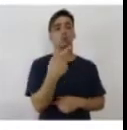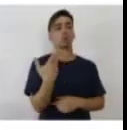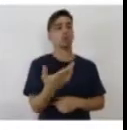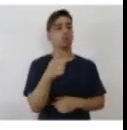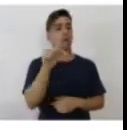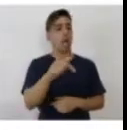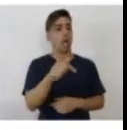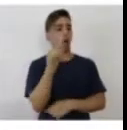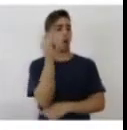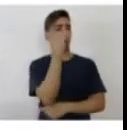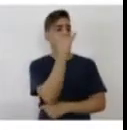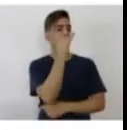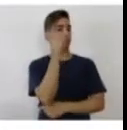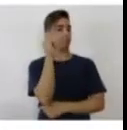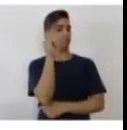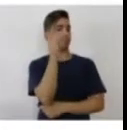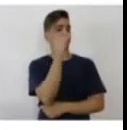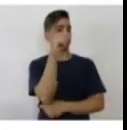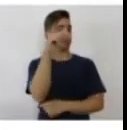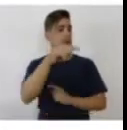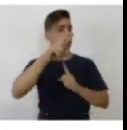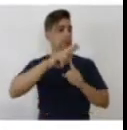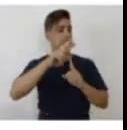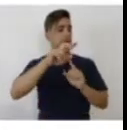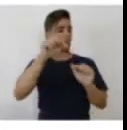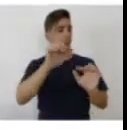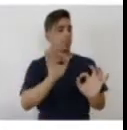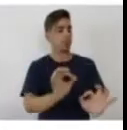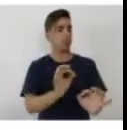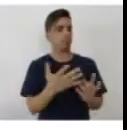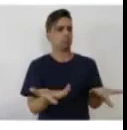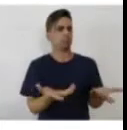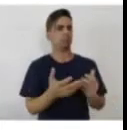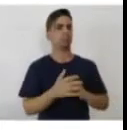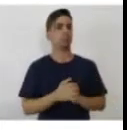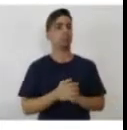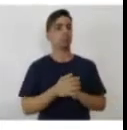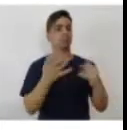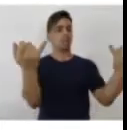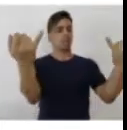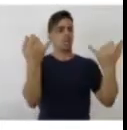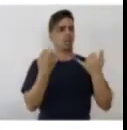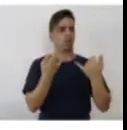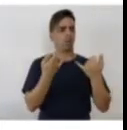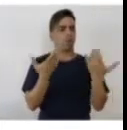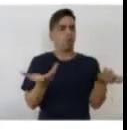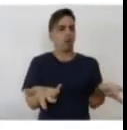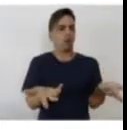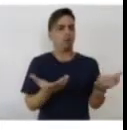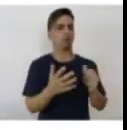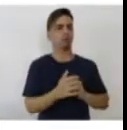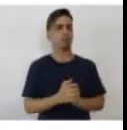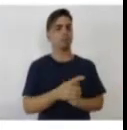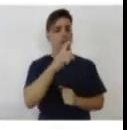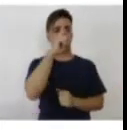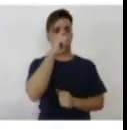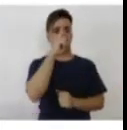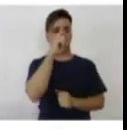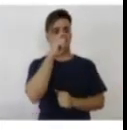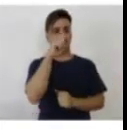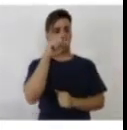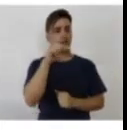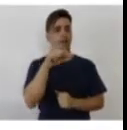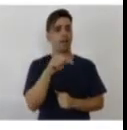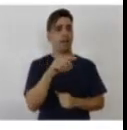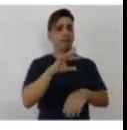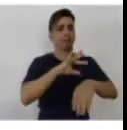el momento en que se está grabando este tema, nos estaban informando que la edad